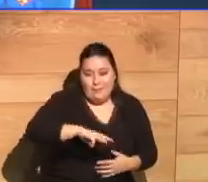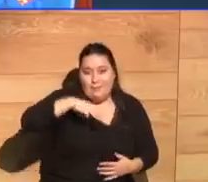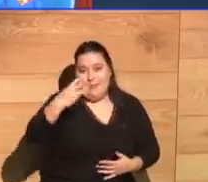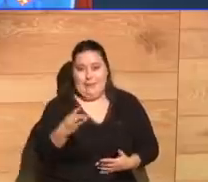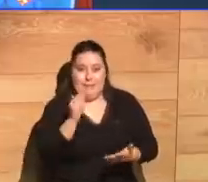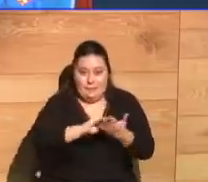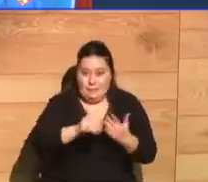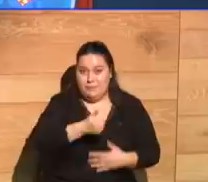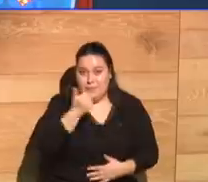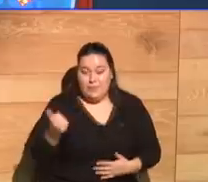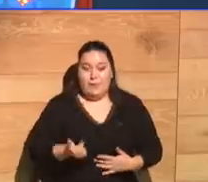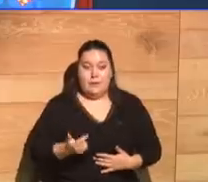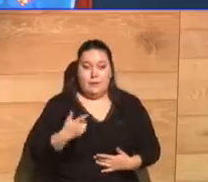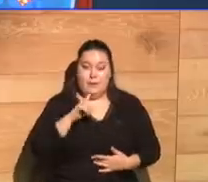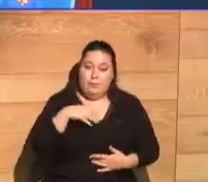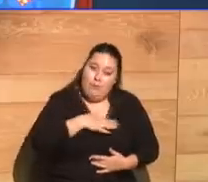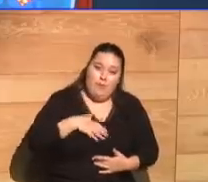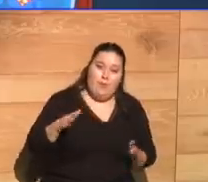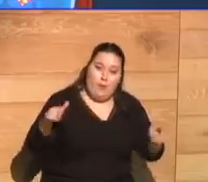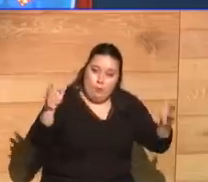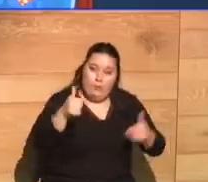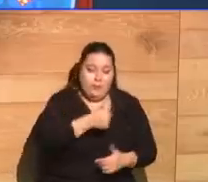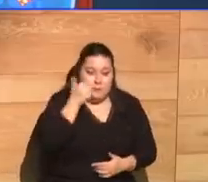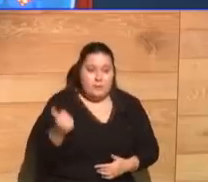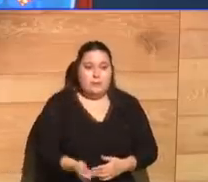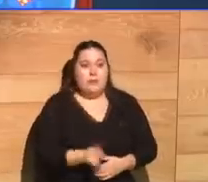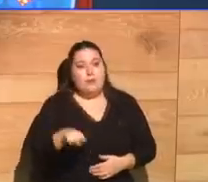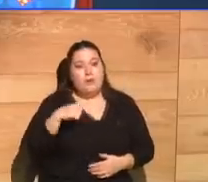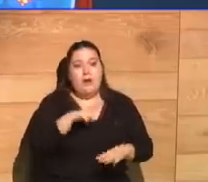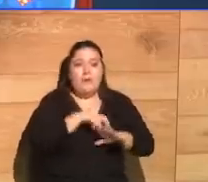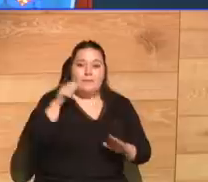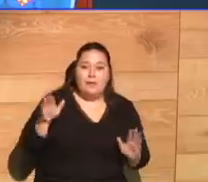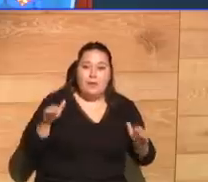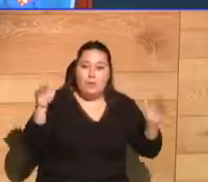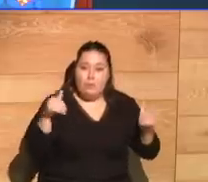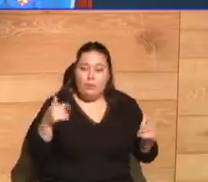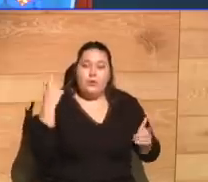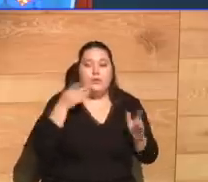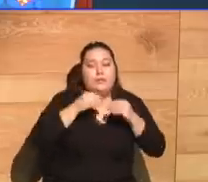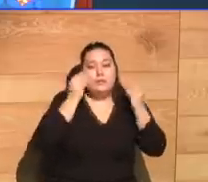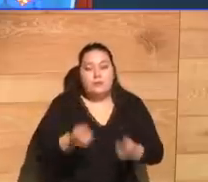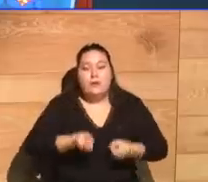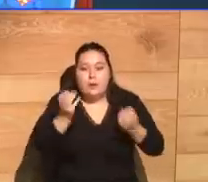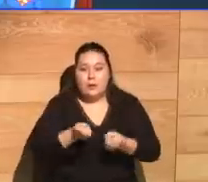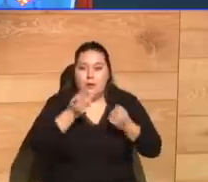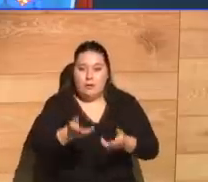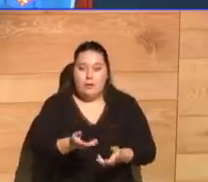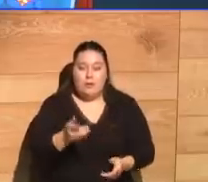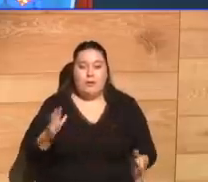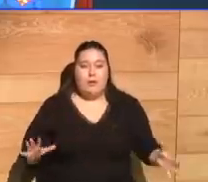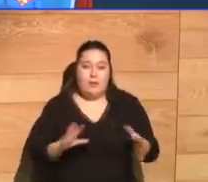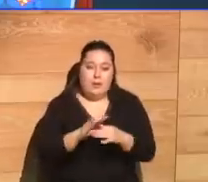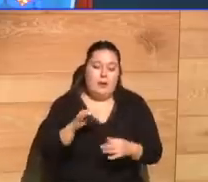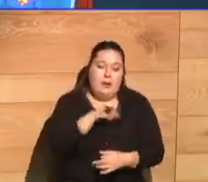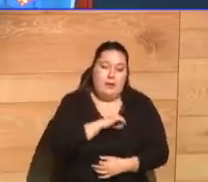y disfruta mucho más confianza de ese vuelo. A través de la física del vuelo están contando una historia que tiene que ver con la relación